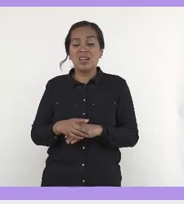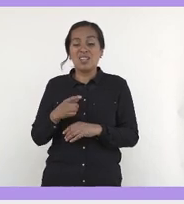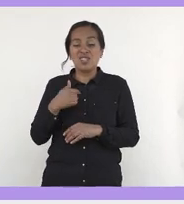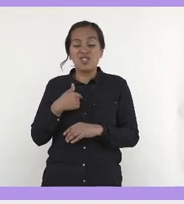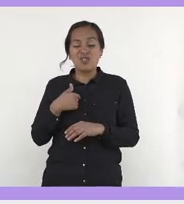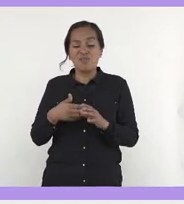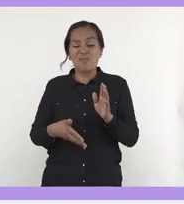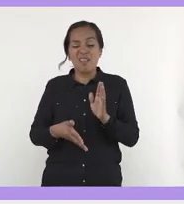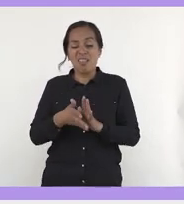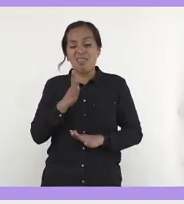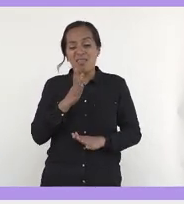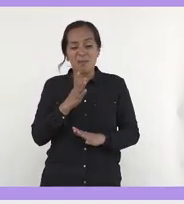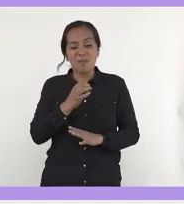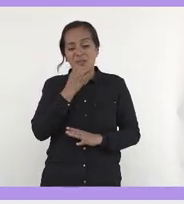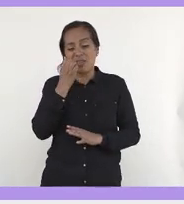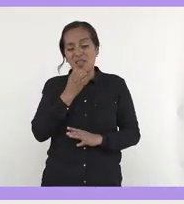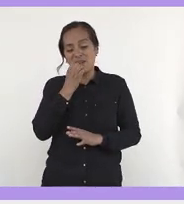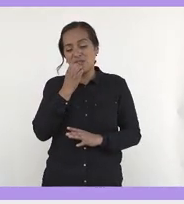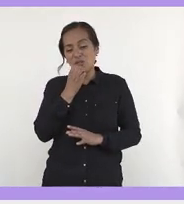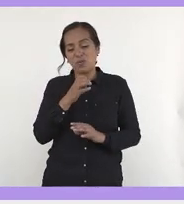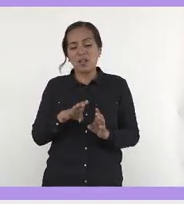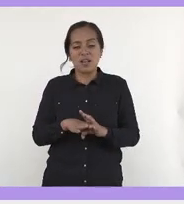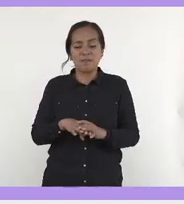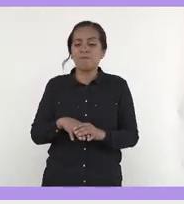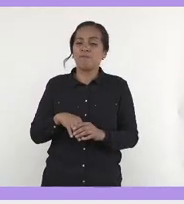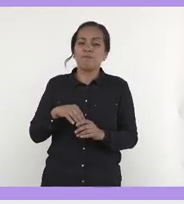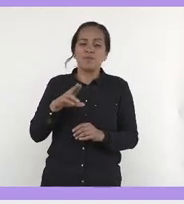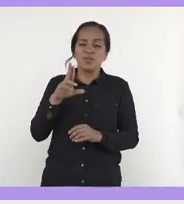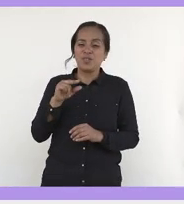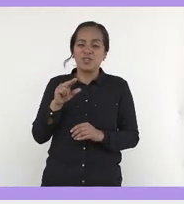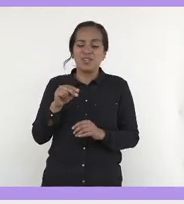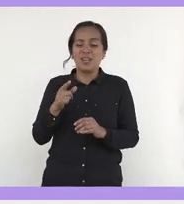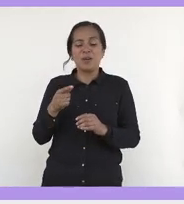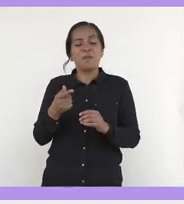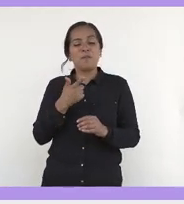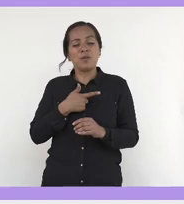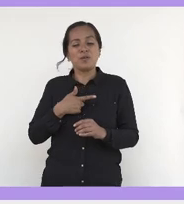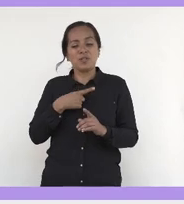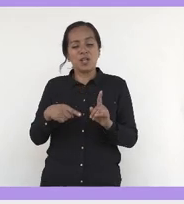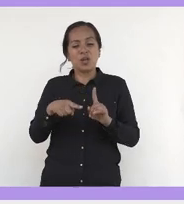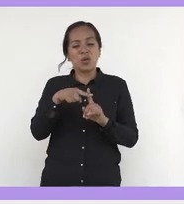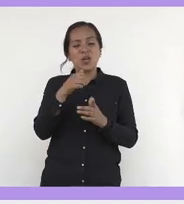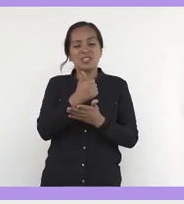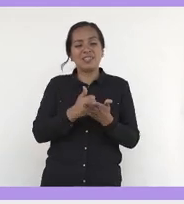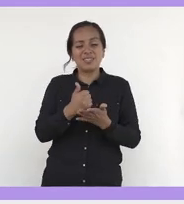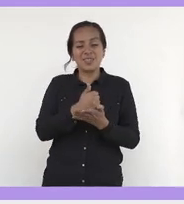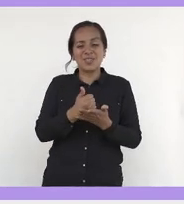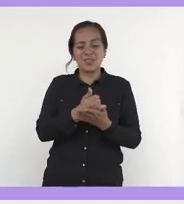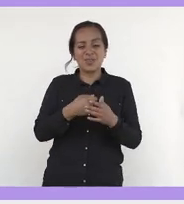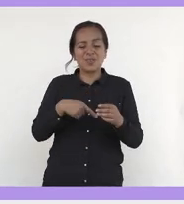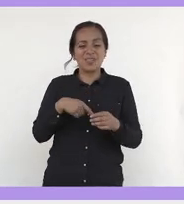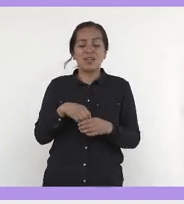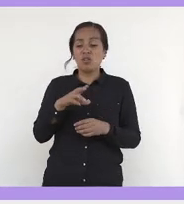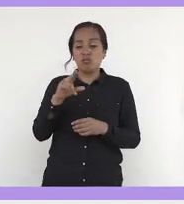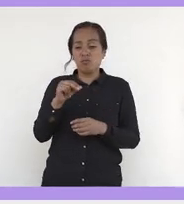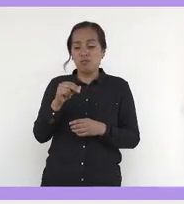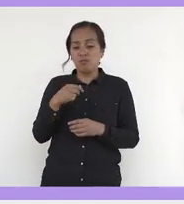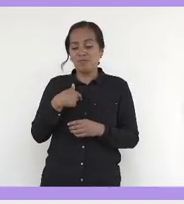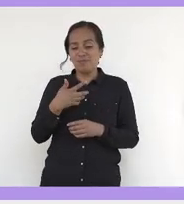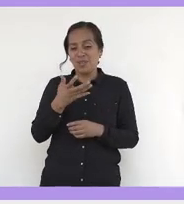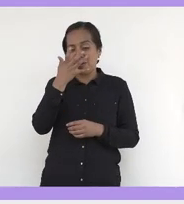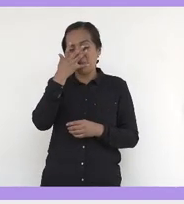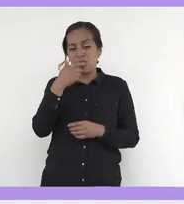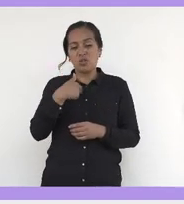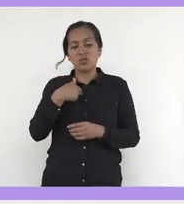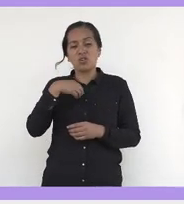con una amiga y le gustaba el Cruz Azul y me llevaba ver partidos del Cruz Azul en Guadalajara no soy Cruz Azul me da mucha pena